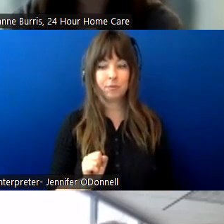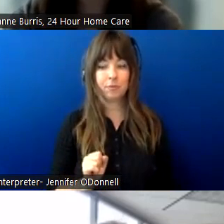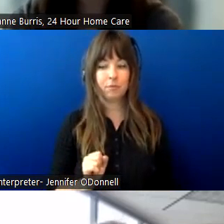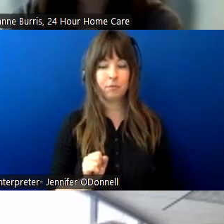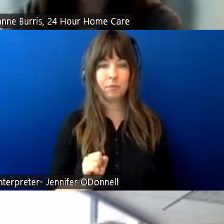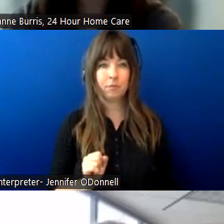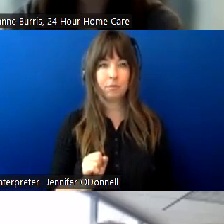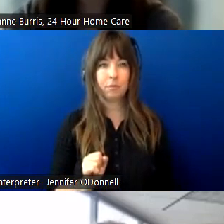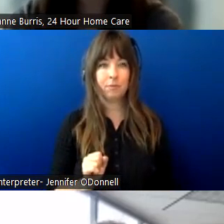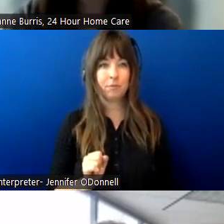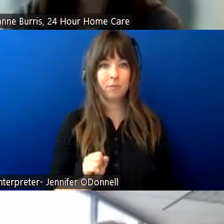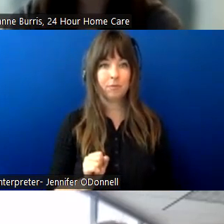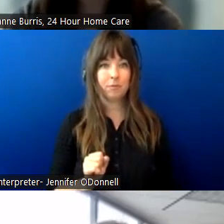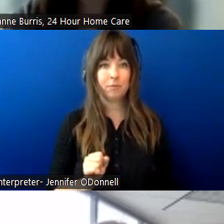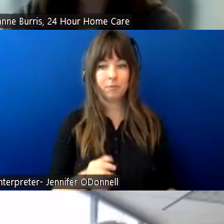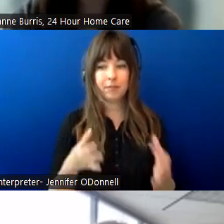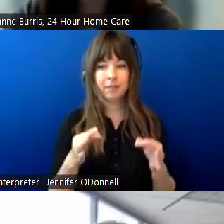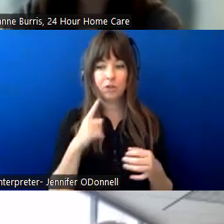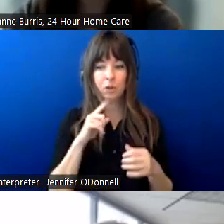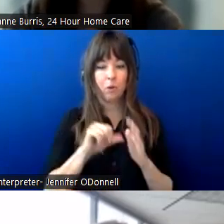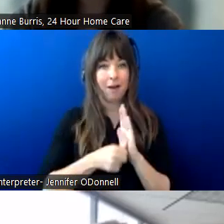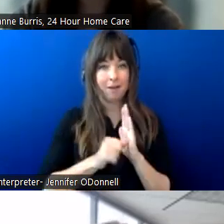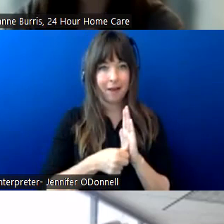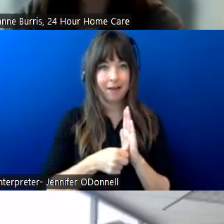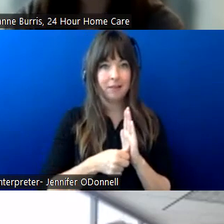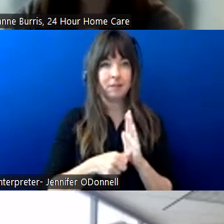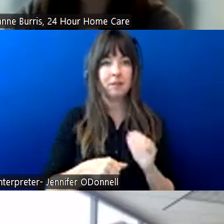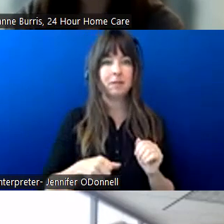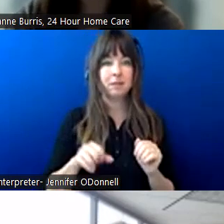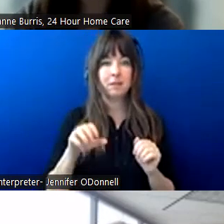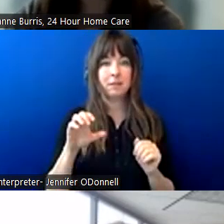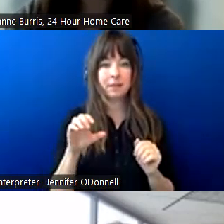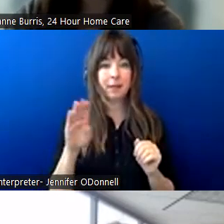Yeah, the decision to así que la decisión para